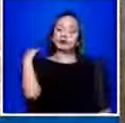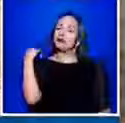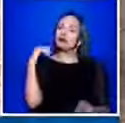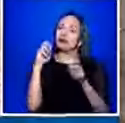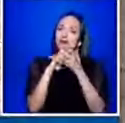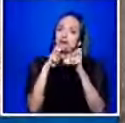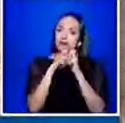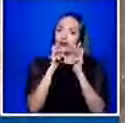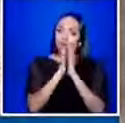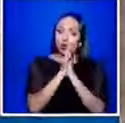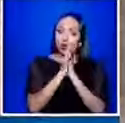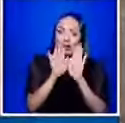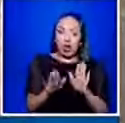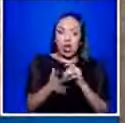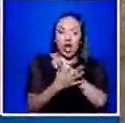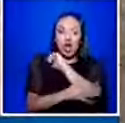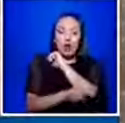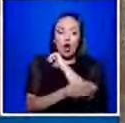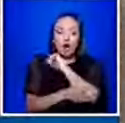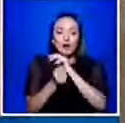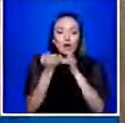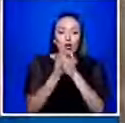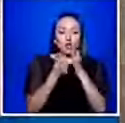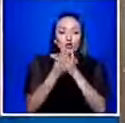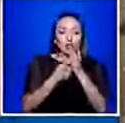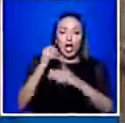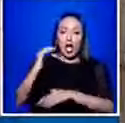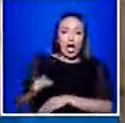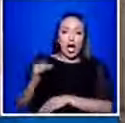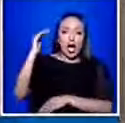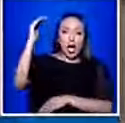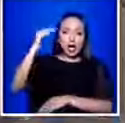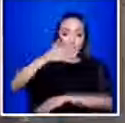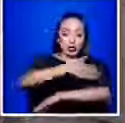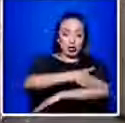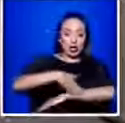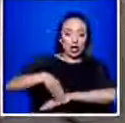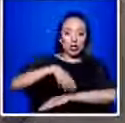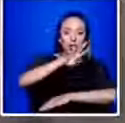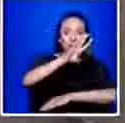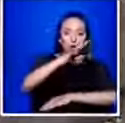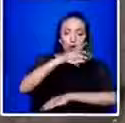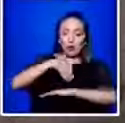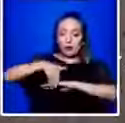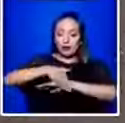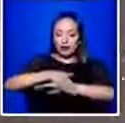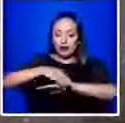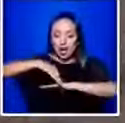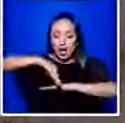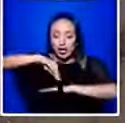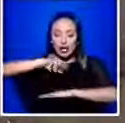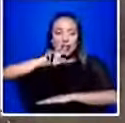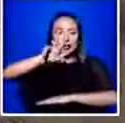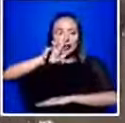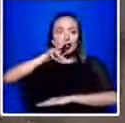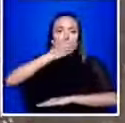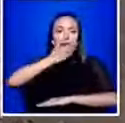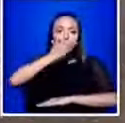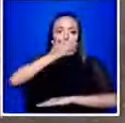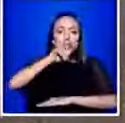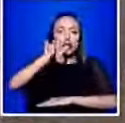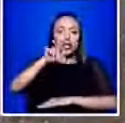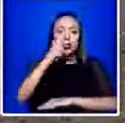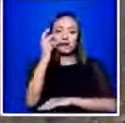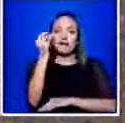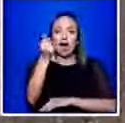desperdiciándose el agua. Es la lucha de los pobres. Pobre sector alto, es la calle 4, pasaje 3, manzana L. Manzana L. Clarito está, ni para que